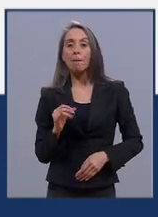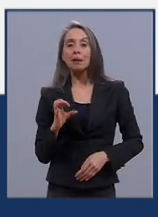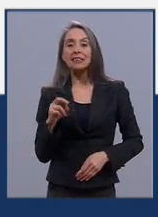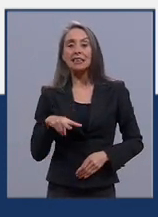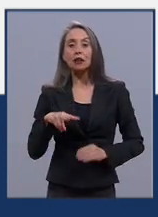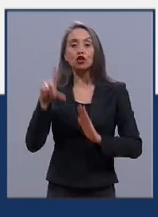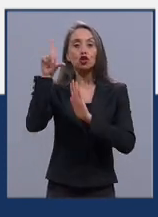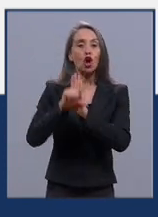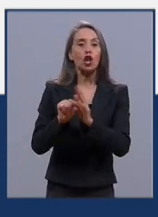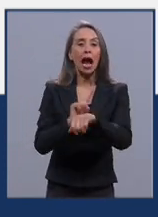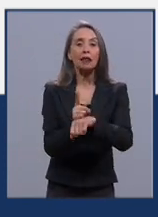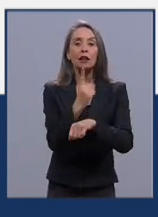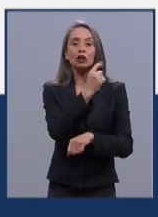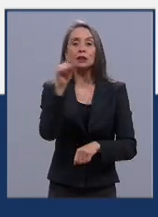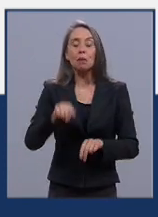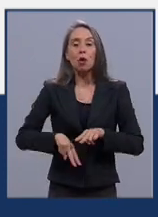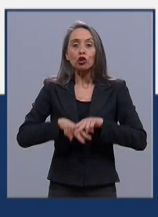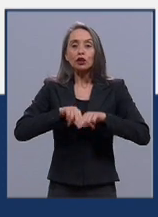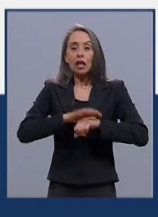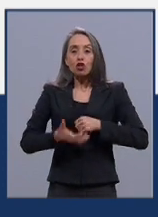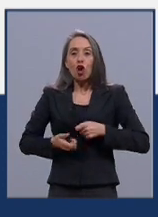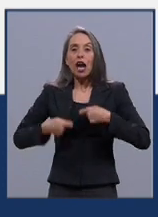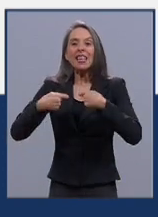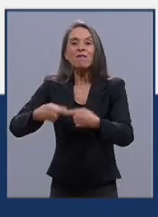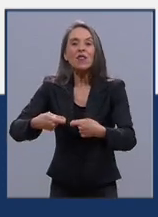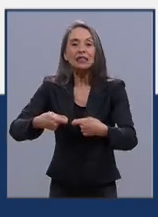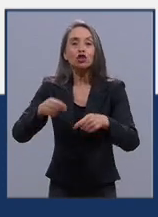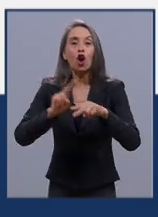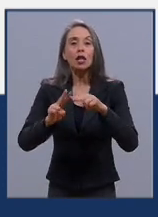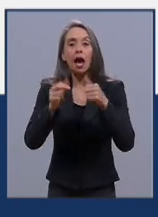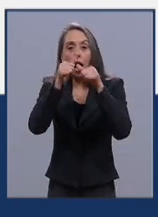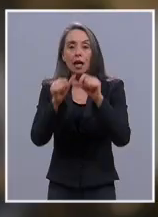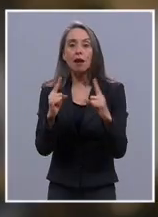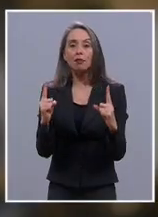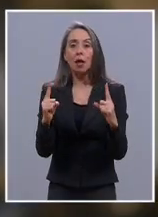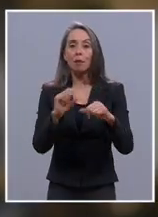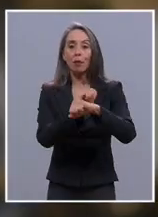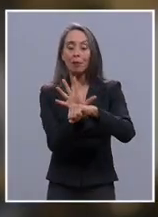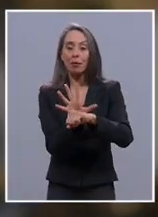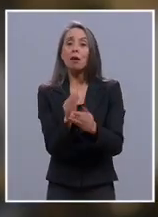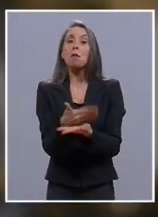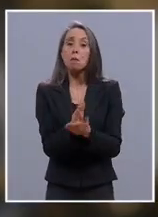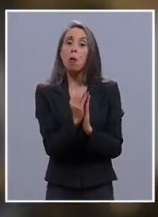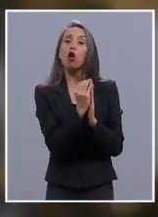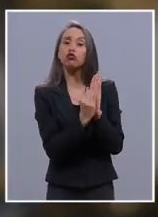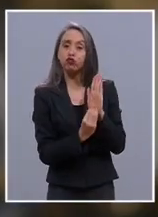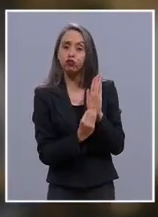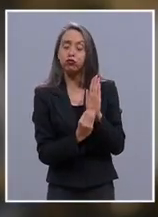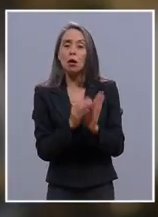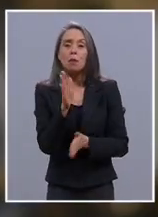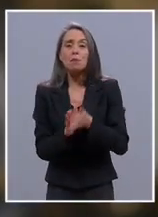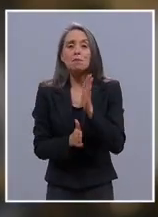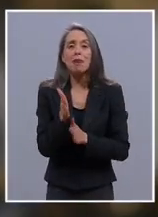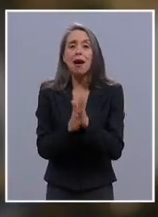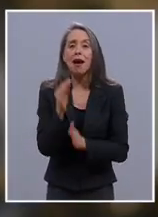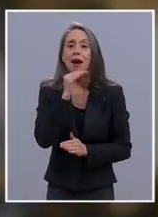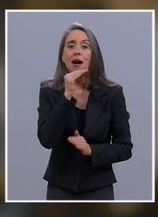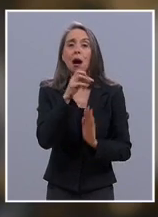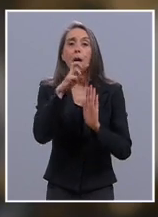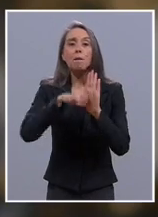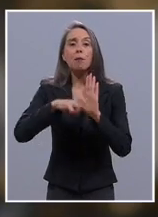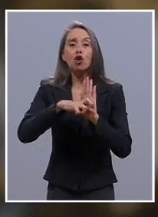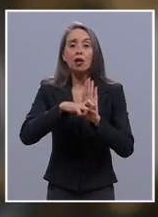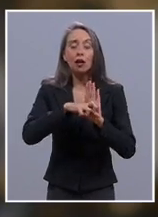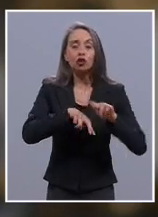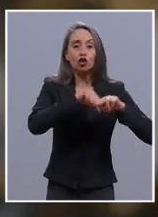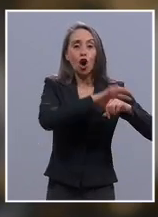del 100% de las inversiones que se realicen durante este periodo el plan también incorpora agilizar los proyectos